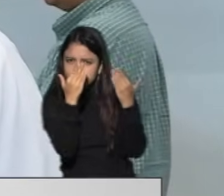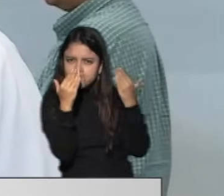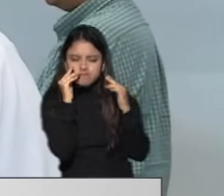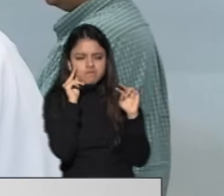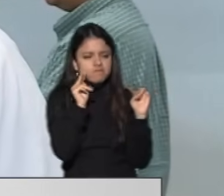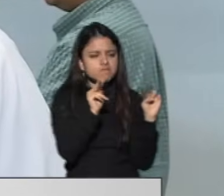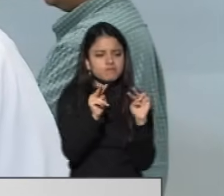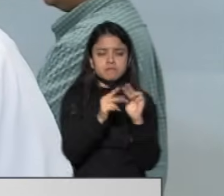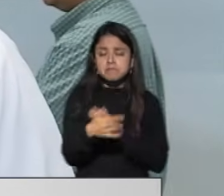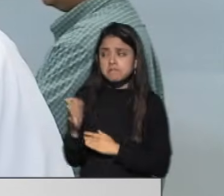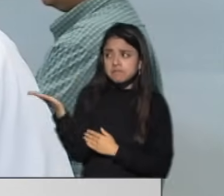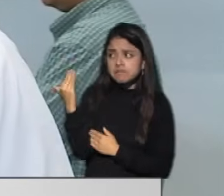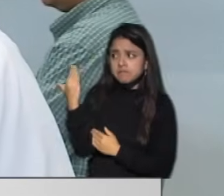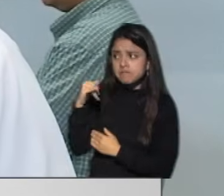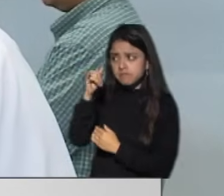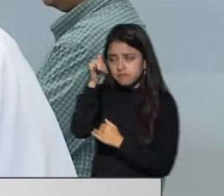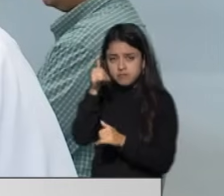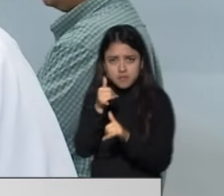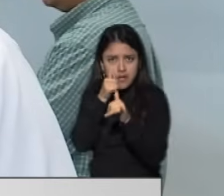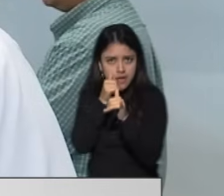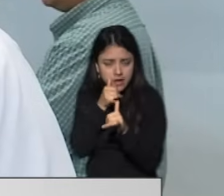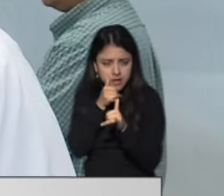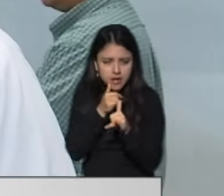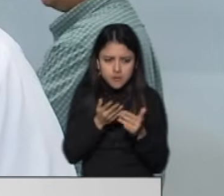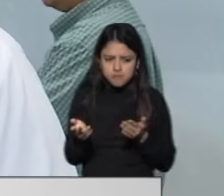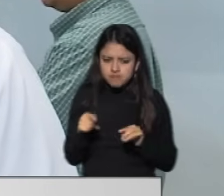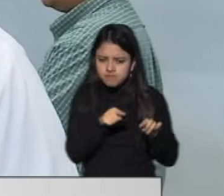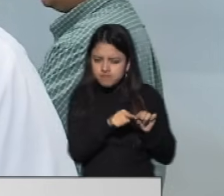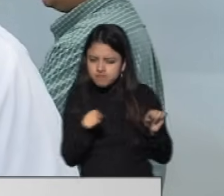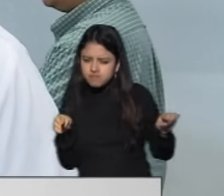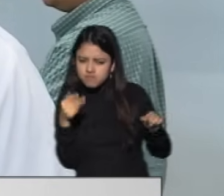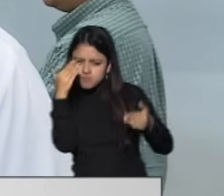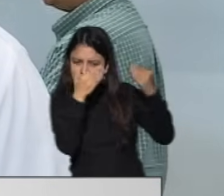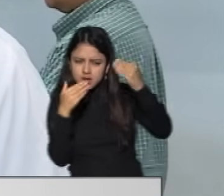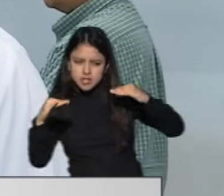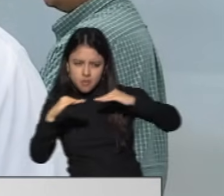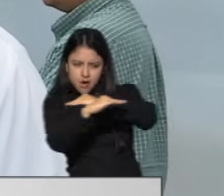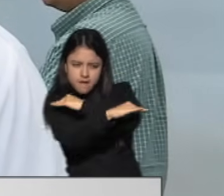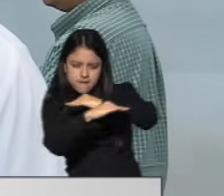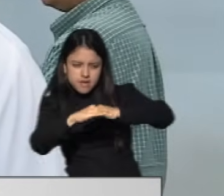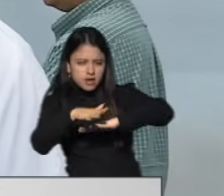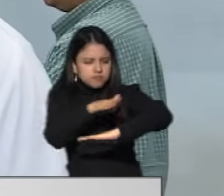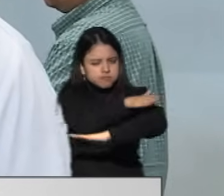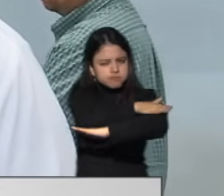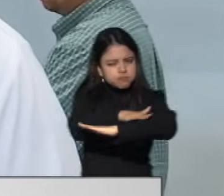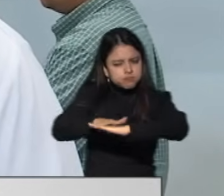los ingenieros para poder revisar la parte de diseño de la vía, lo que es la infraestructura,